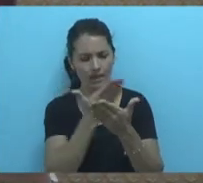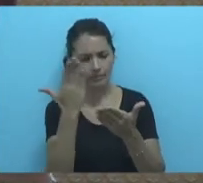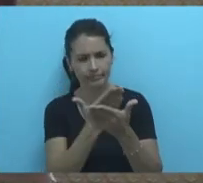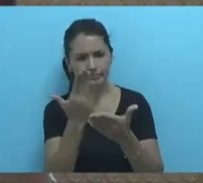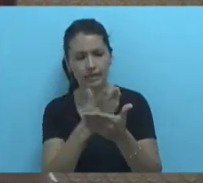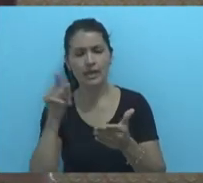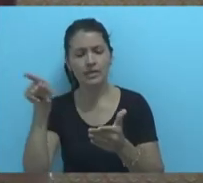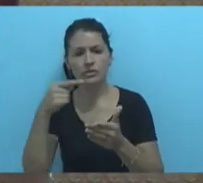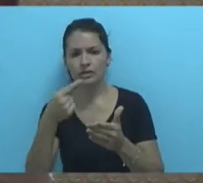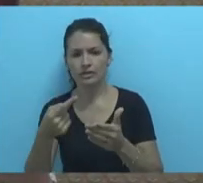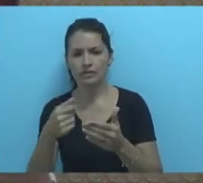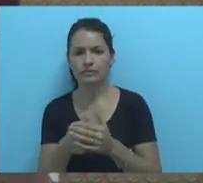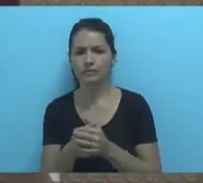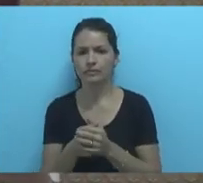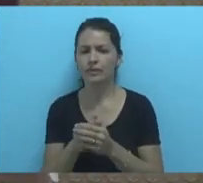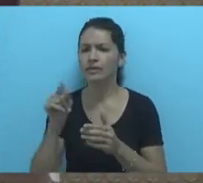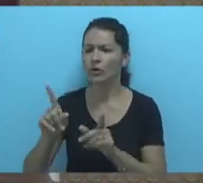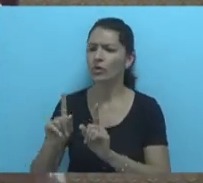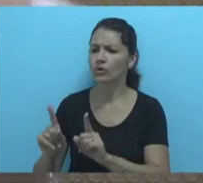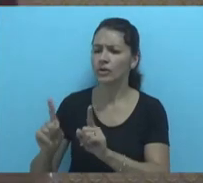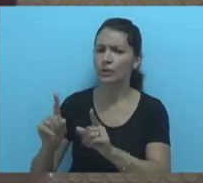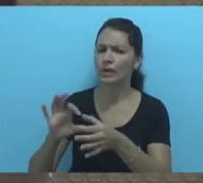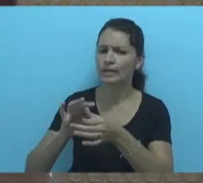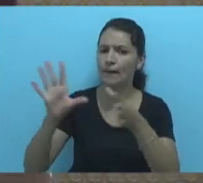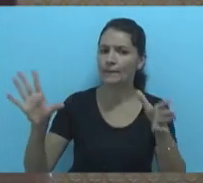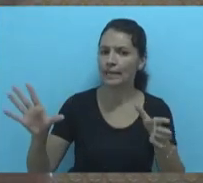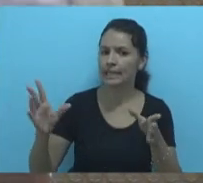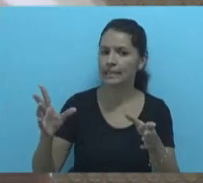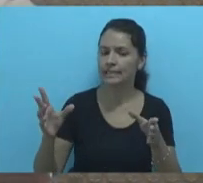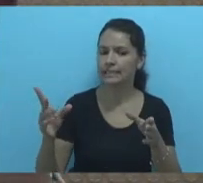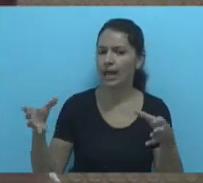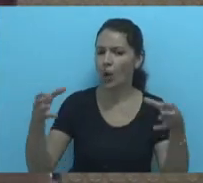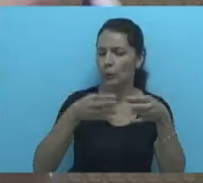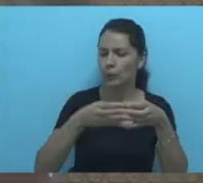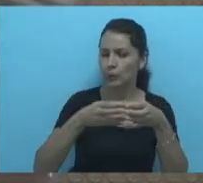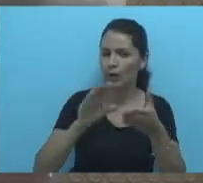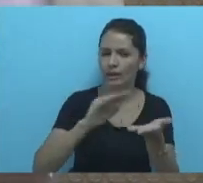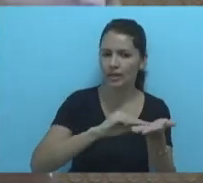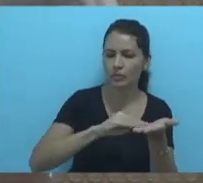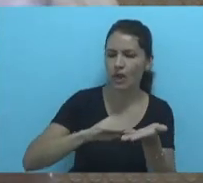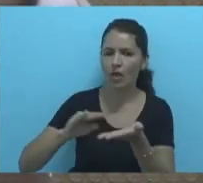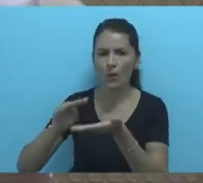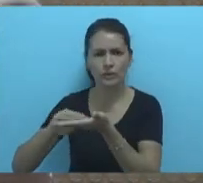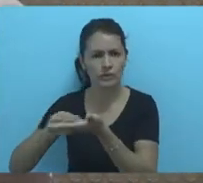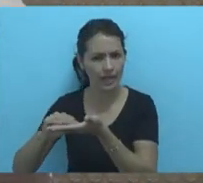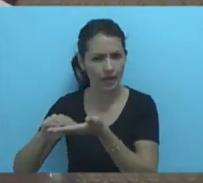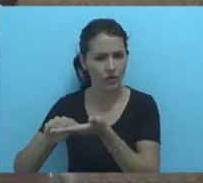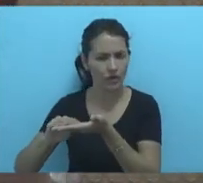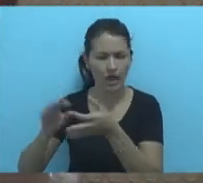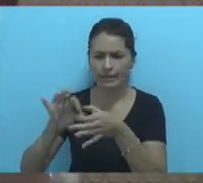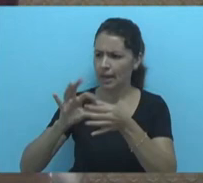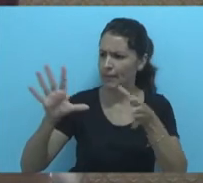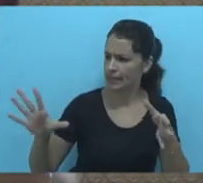ellos hablan que esto mantiene la independencia de cada una de las cámaras. Si mantiene la independencia de cada una de